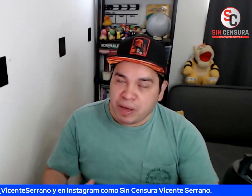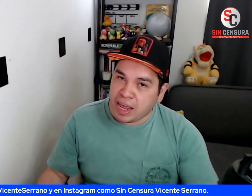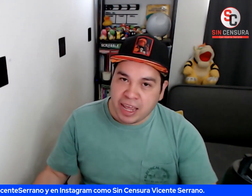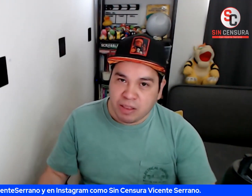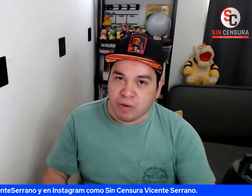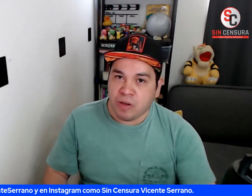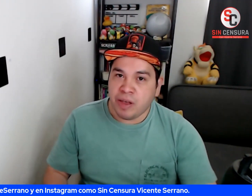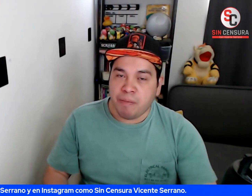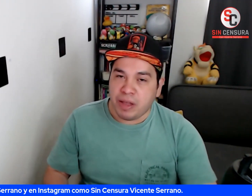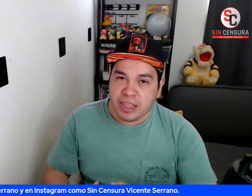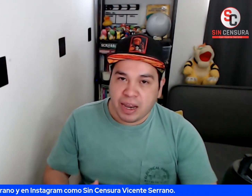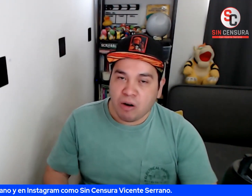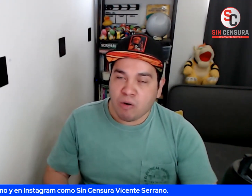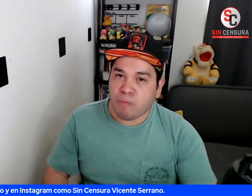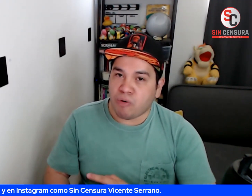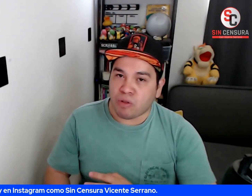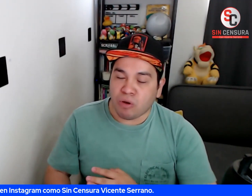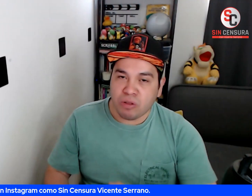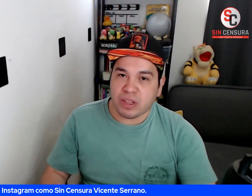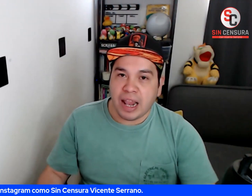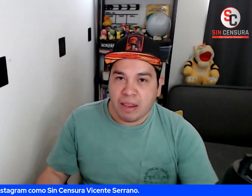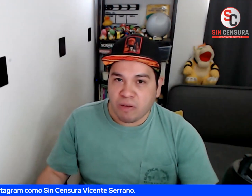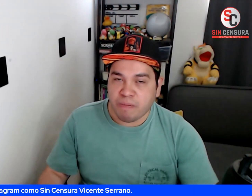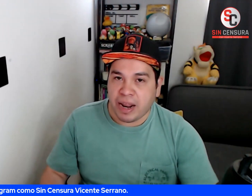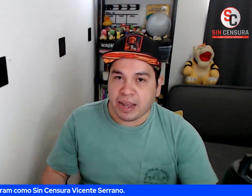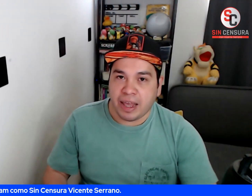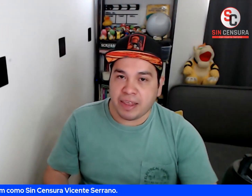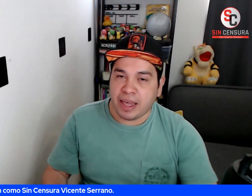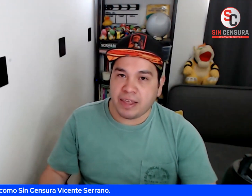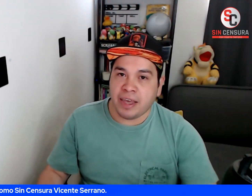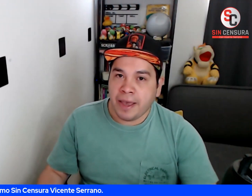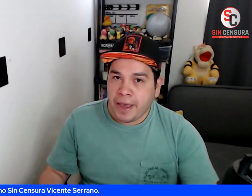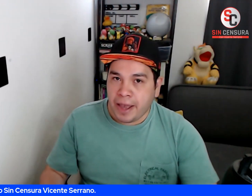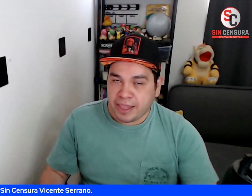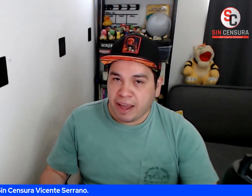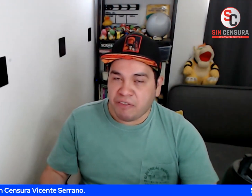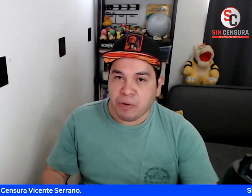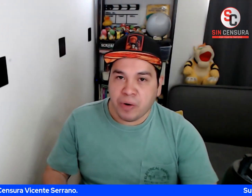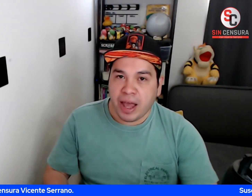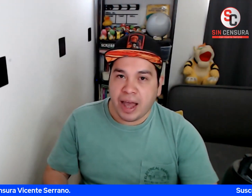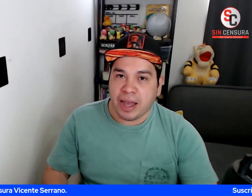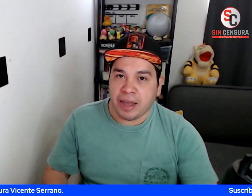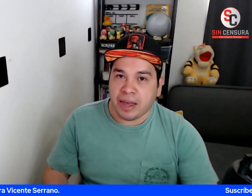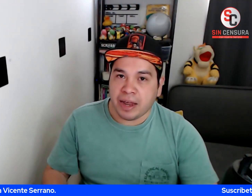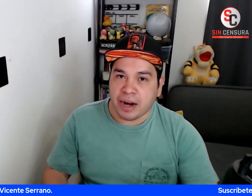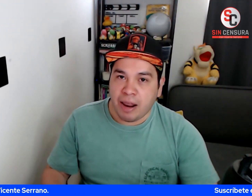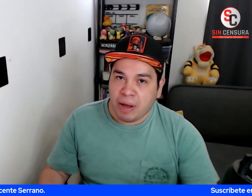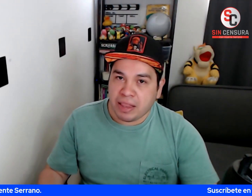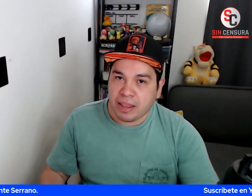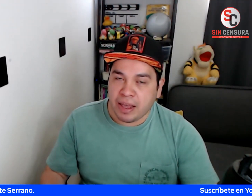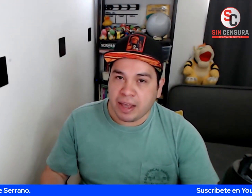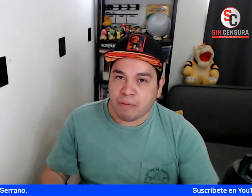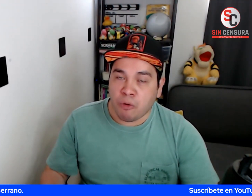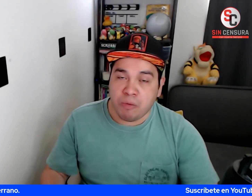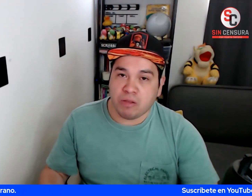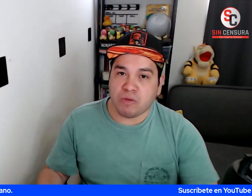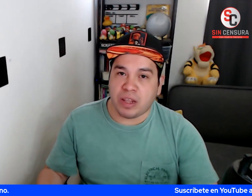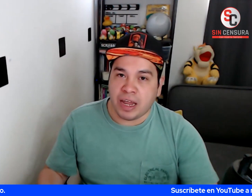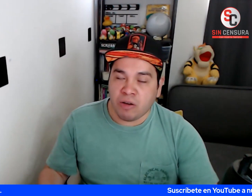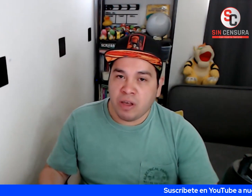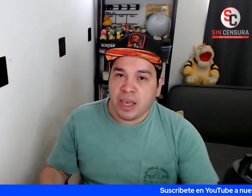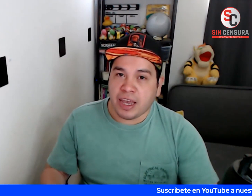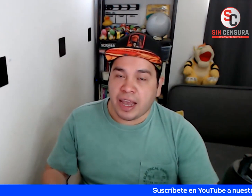tipo de Peña Nieto, meterlo por todos lados para que sea así esta figura relevante de